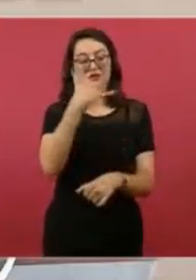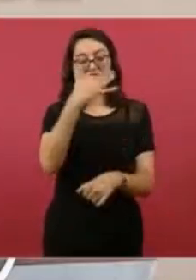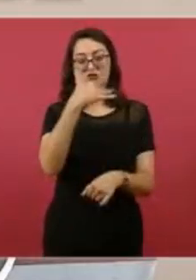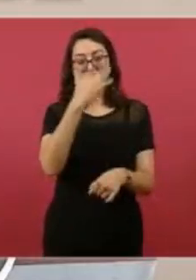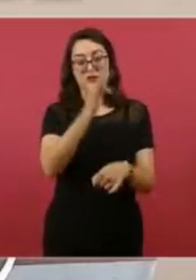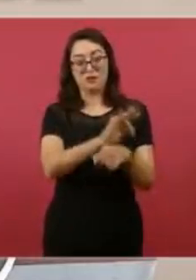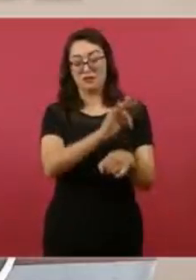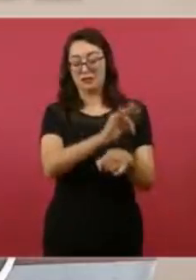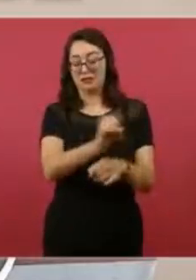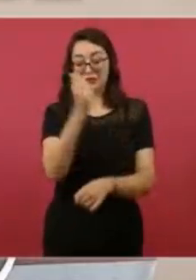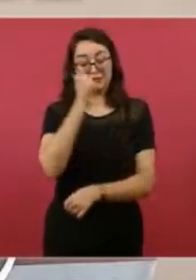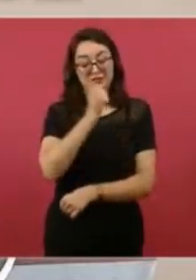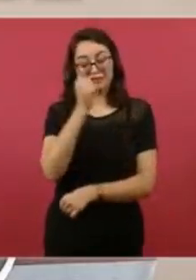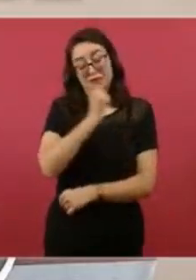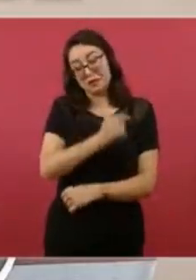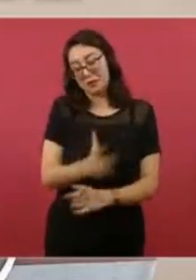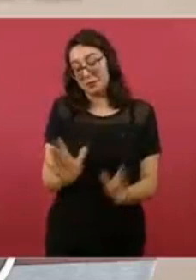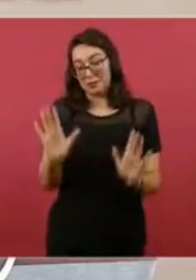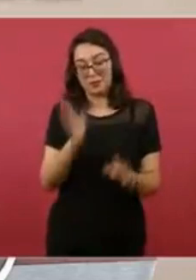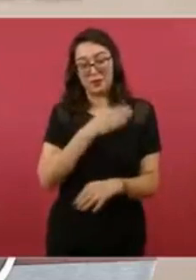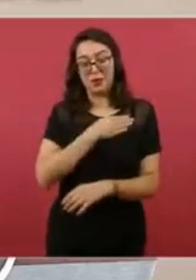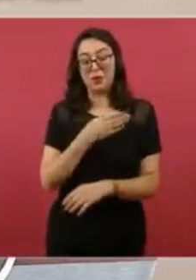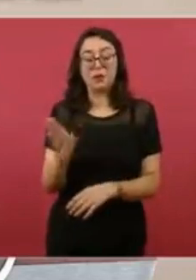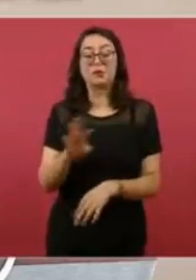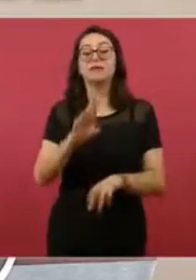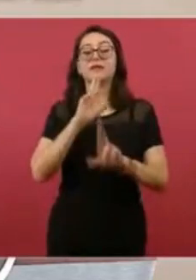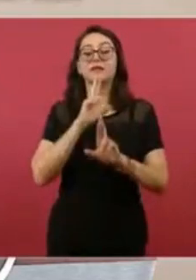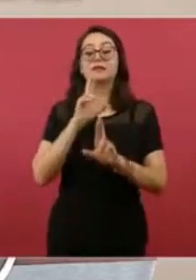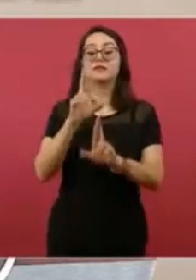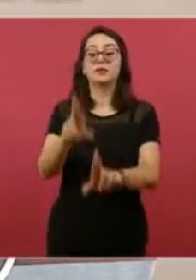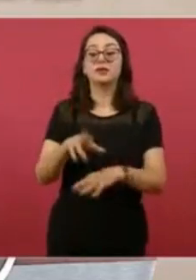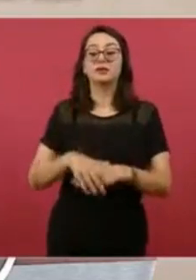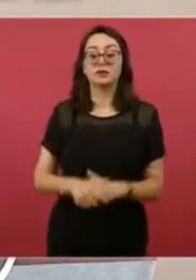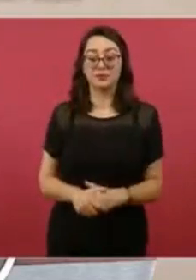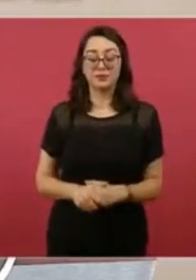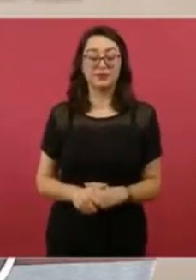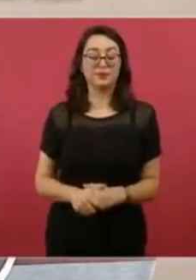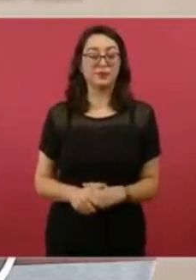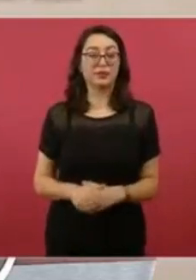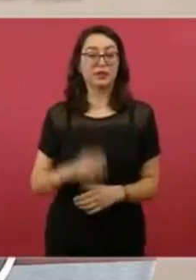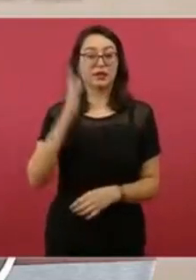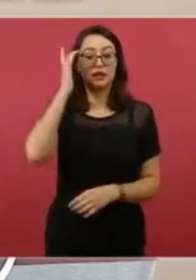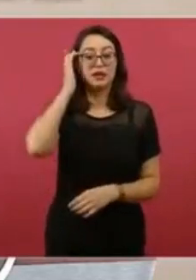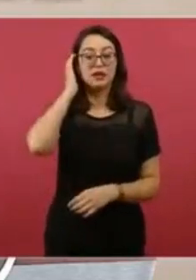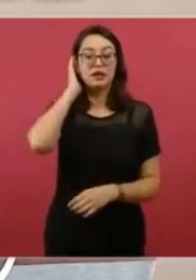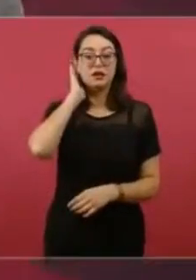corruptos, pero te contesto. Gracias.